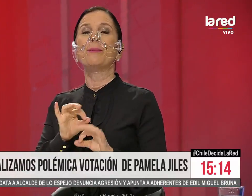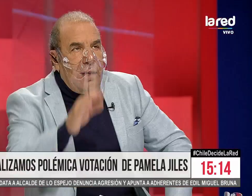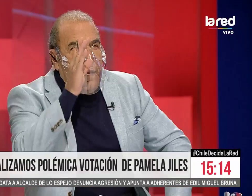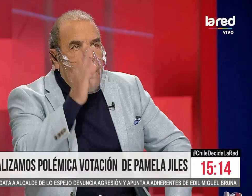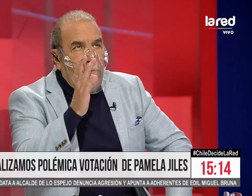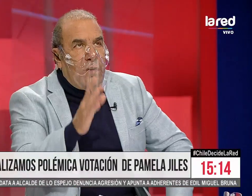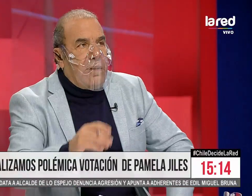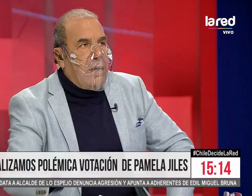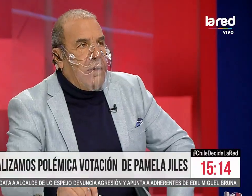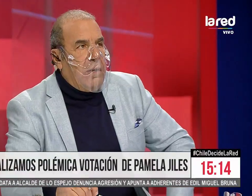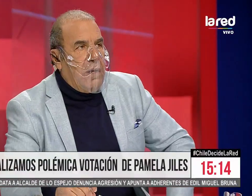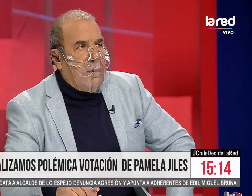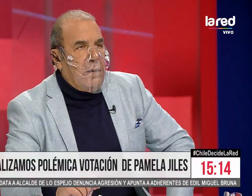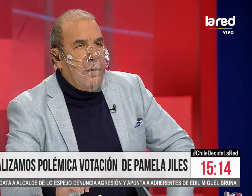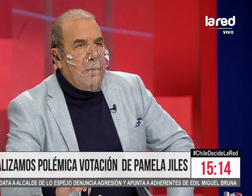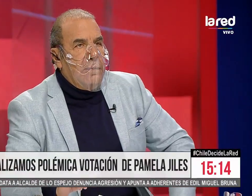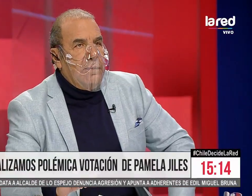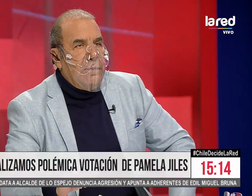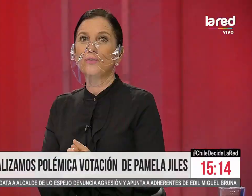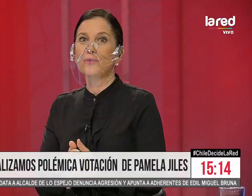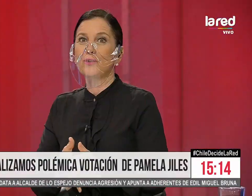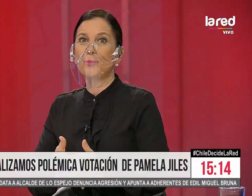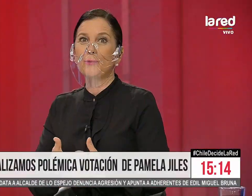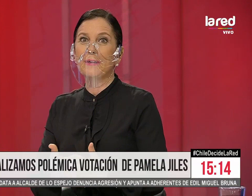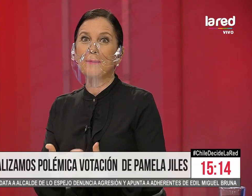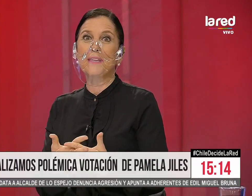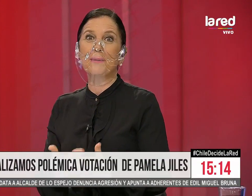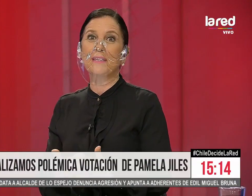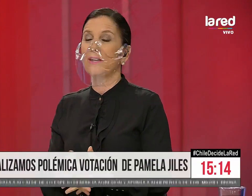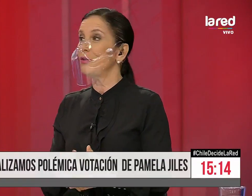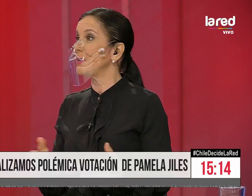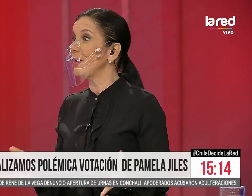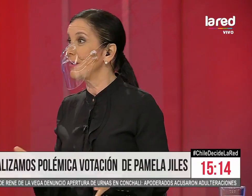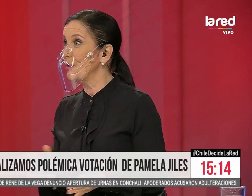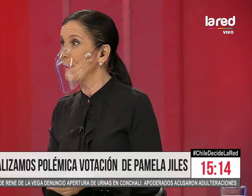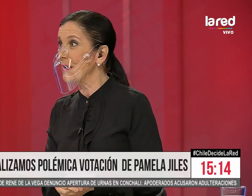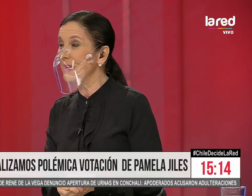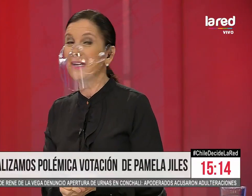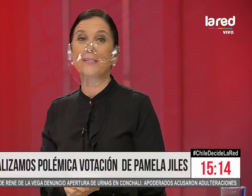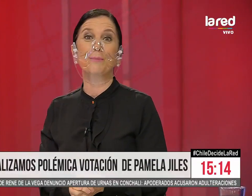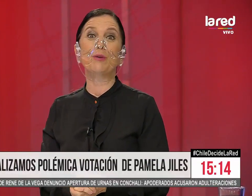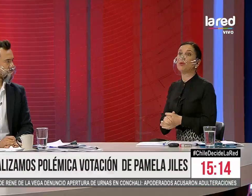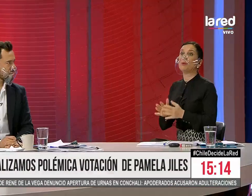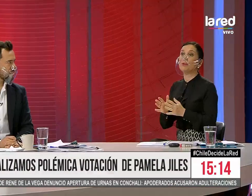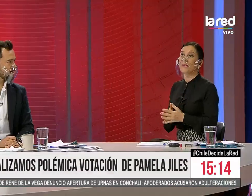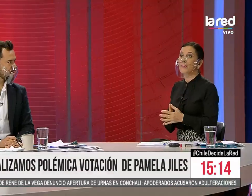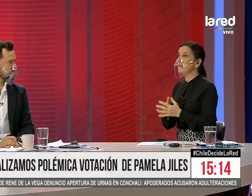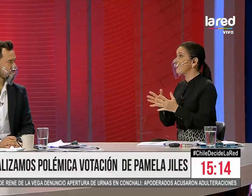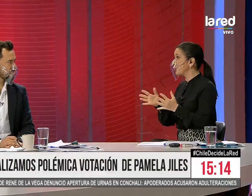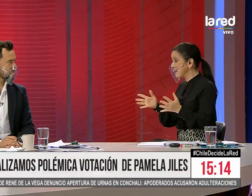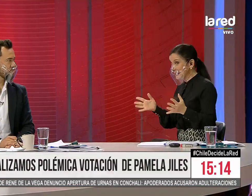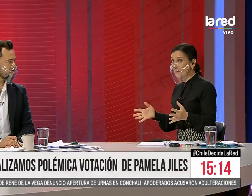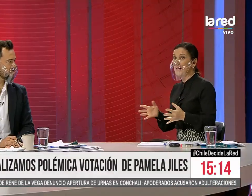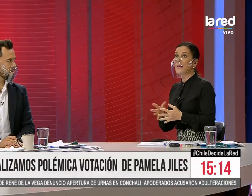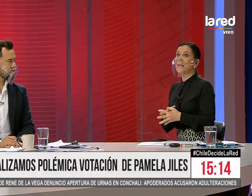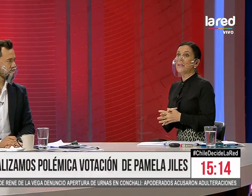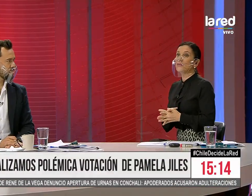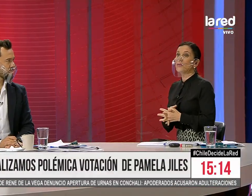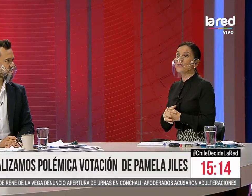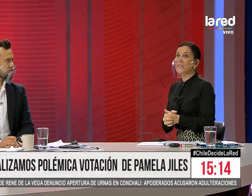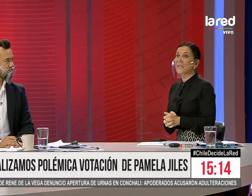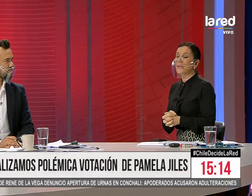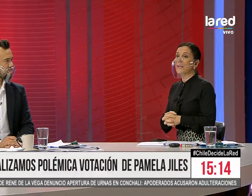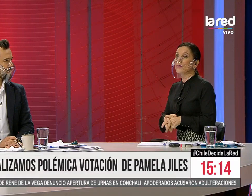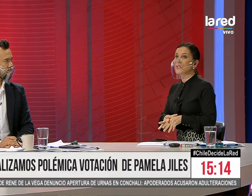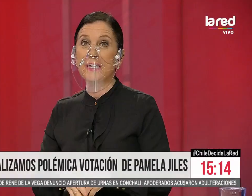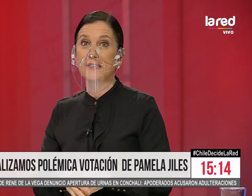Brillante. Pero lo que quiero, pero por eso, o sea, si de mí dependiera, yo no estaría hablando de Pamela Giles en este minuto, pero ya que se pone el tema,